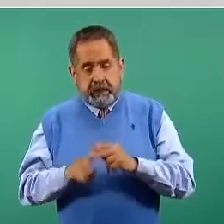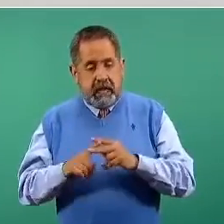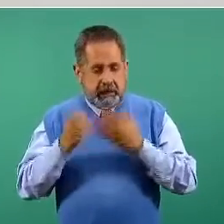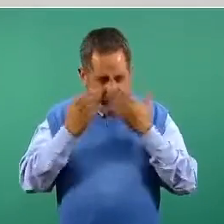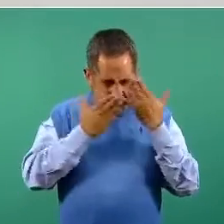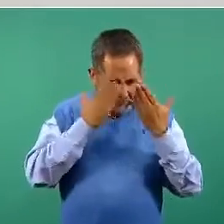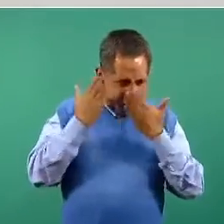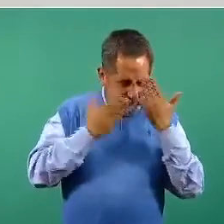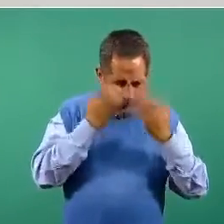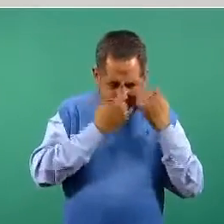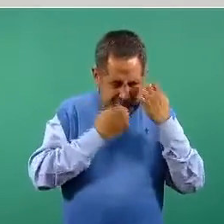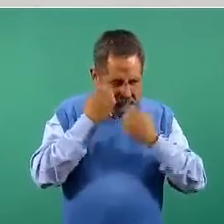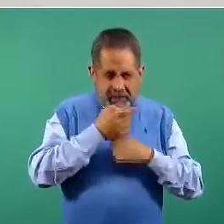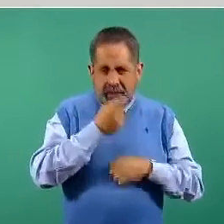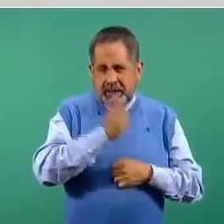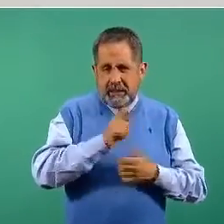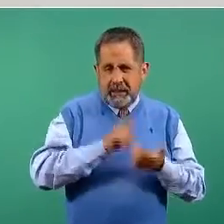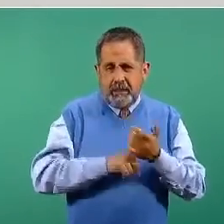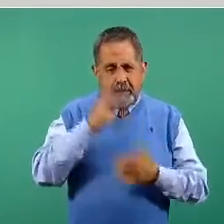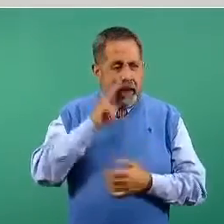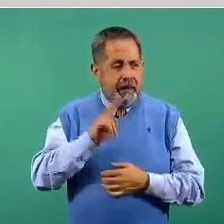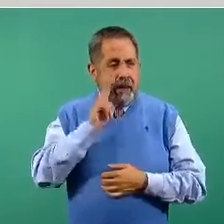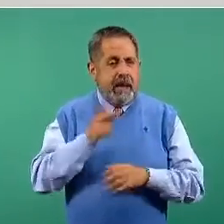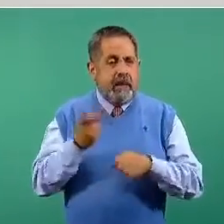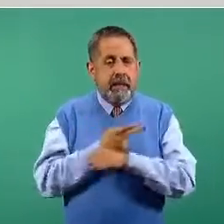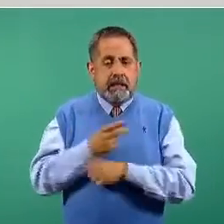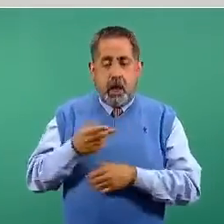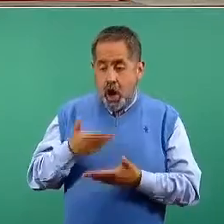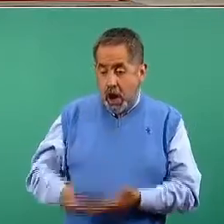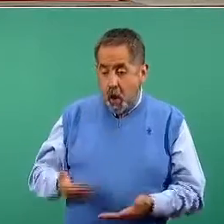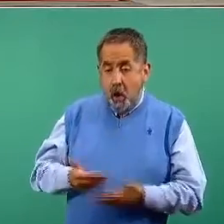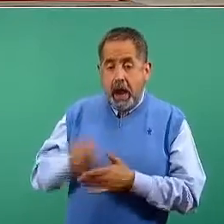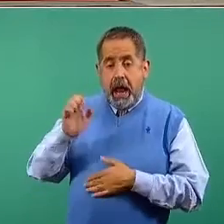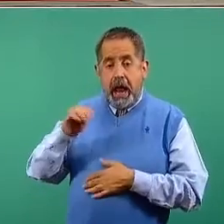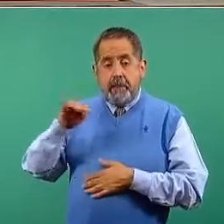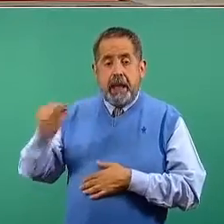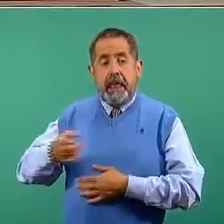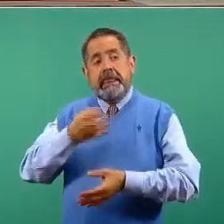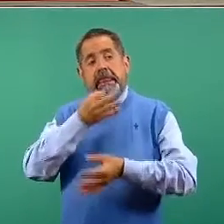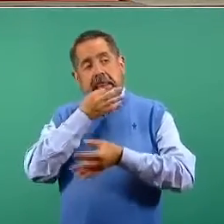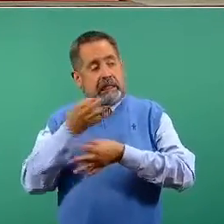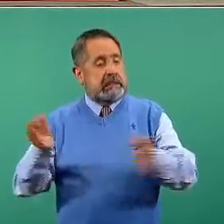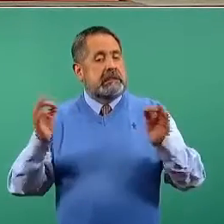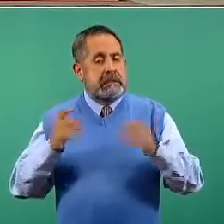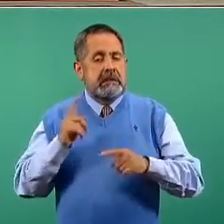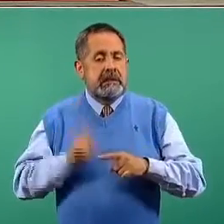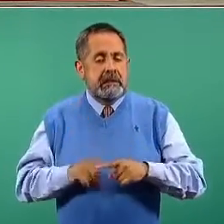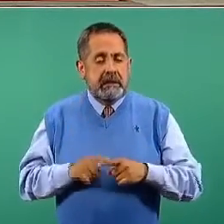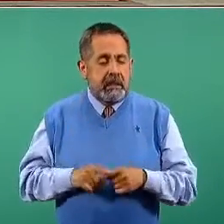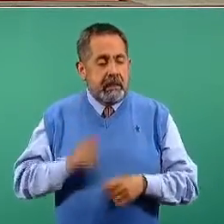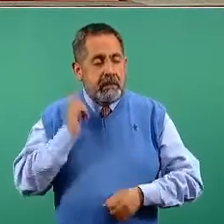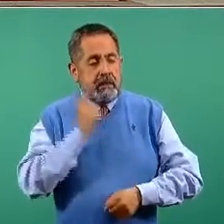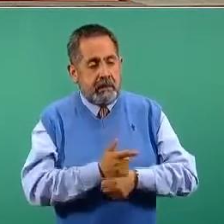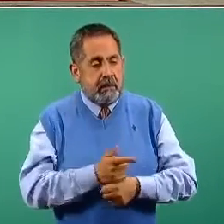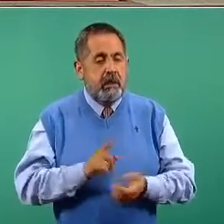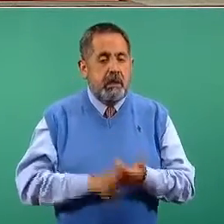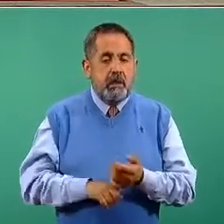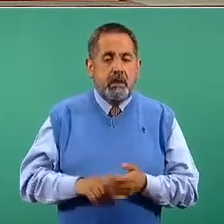hizo la investigación, sobre la cual la EMA el día de hoy emite este posicionamiento, había